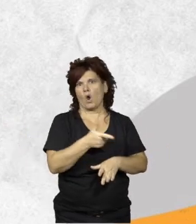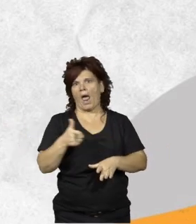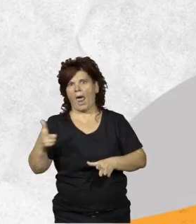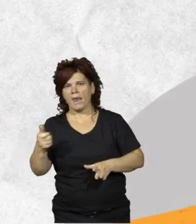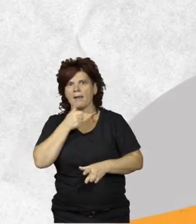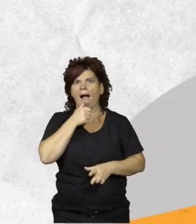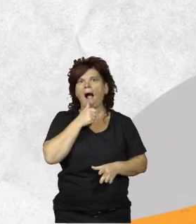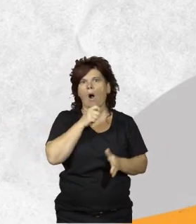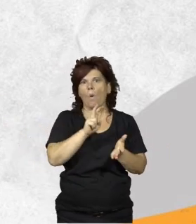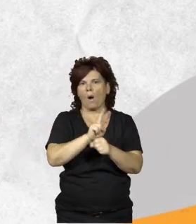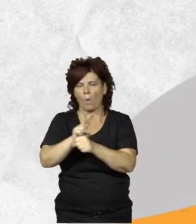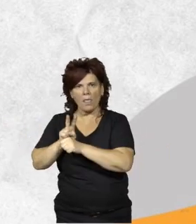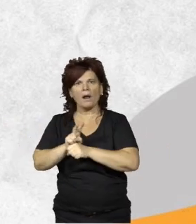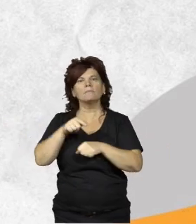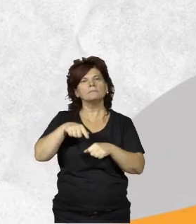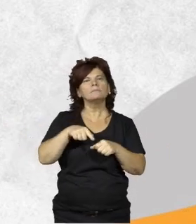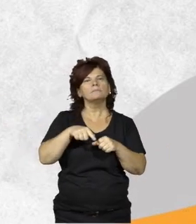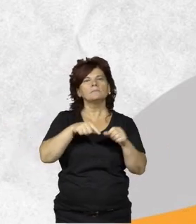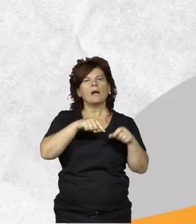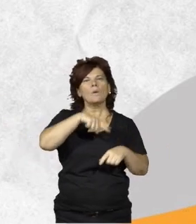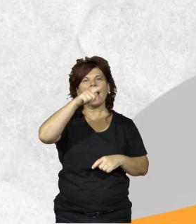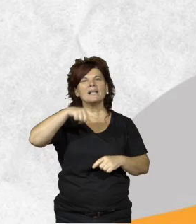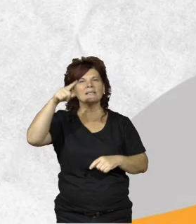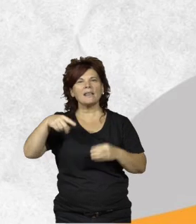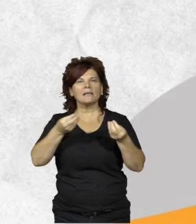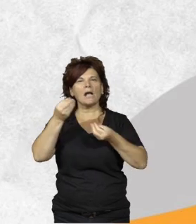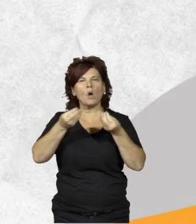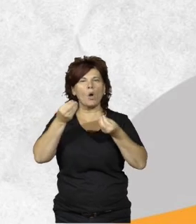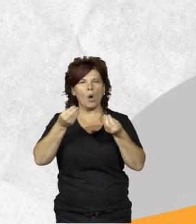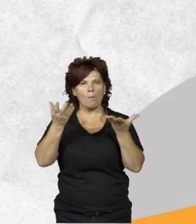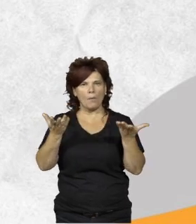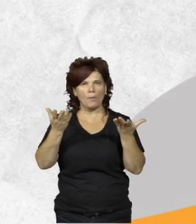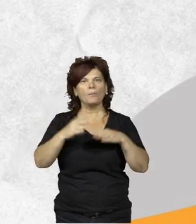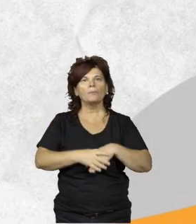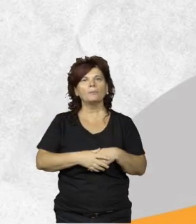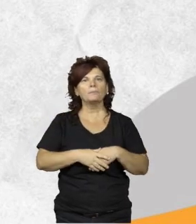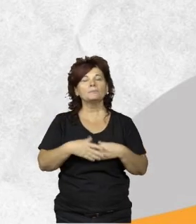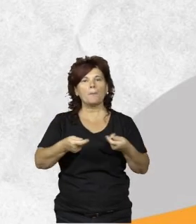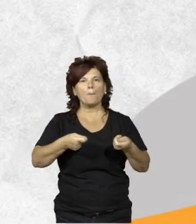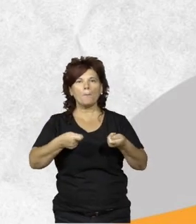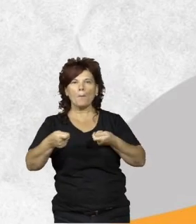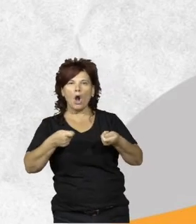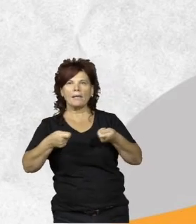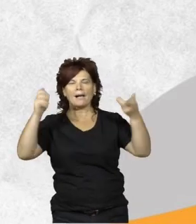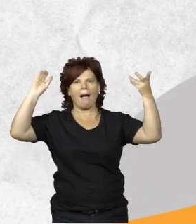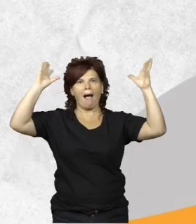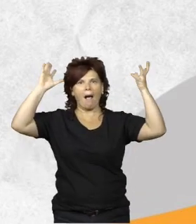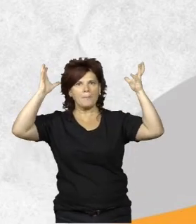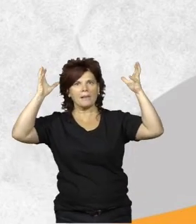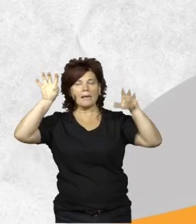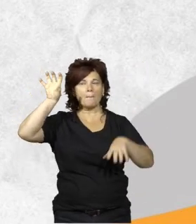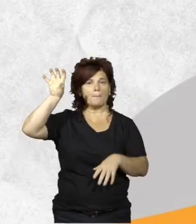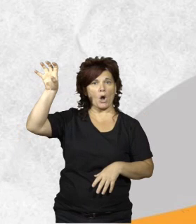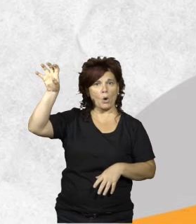es una estadística, digamos, de cómo se ha ido incrementando en inspecciones. Bueno, las políticas ambientales en la